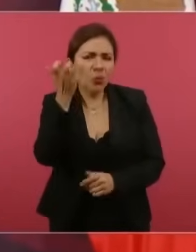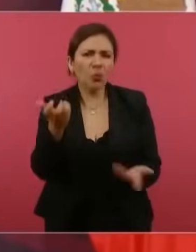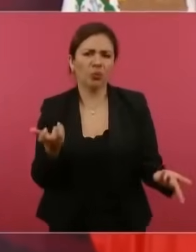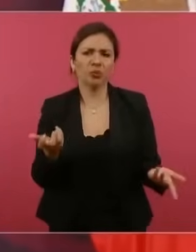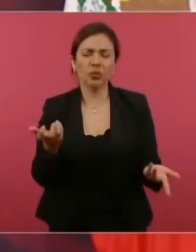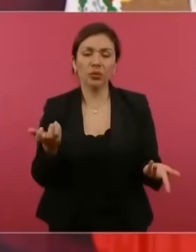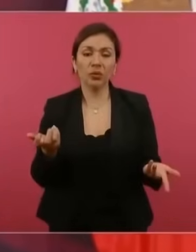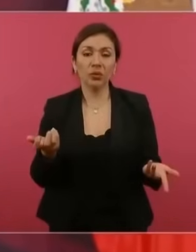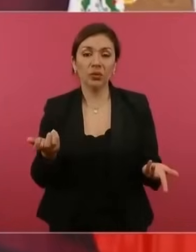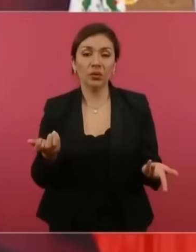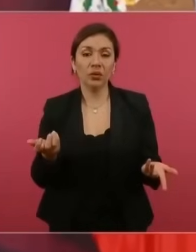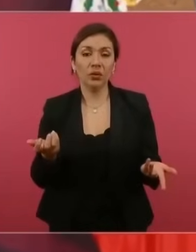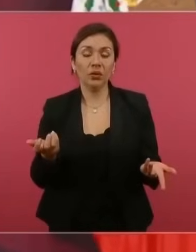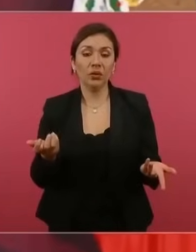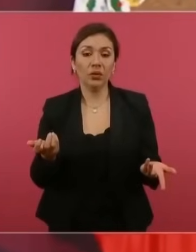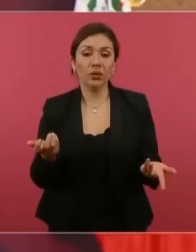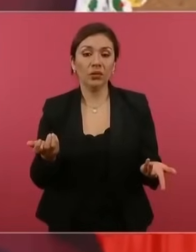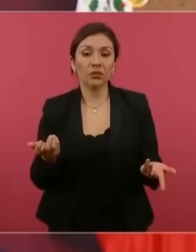además